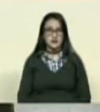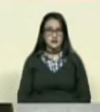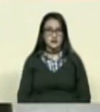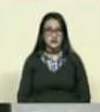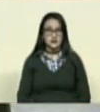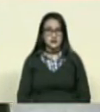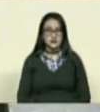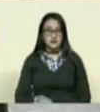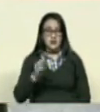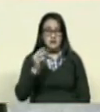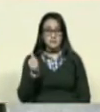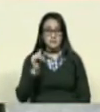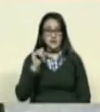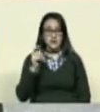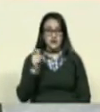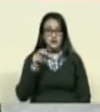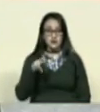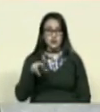Paituy.